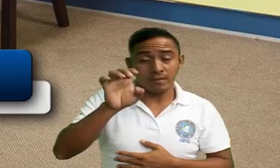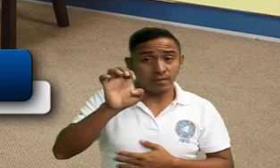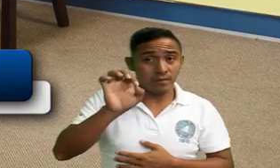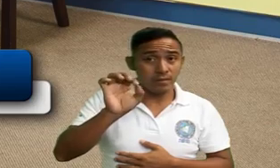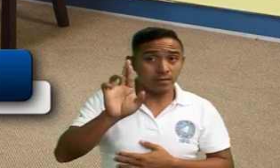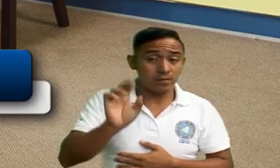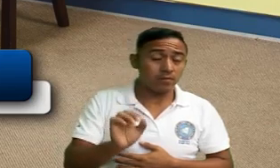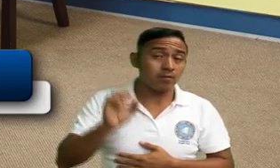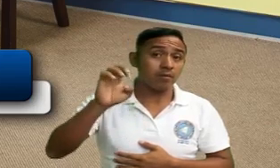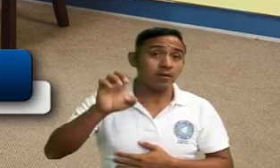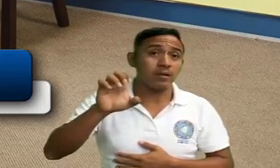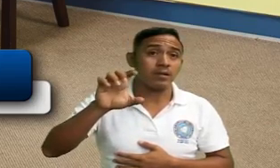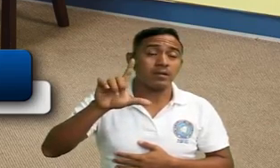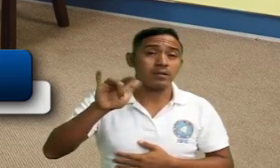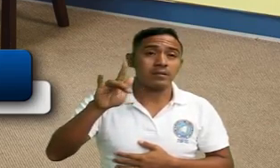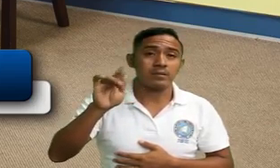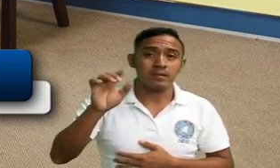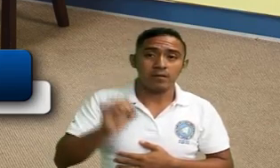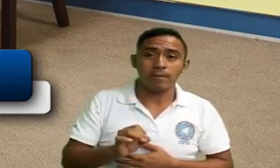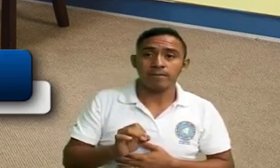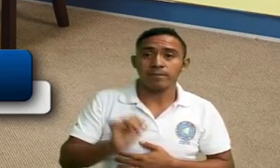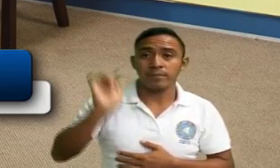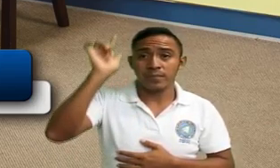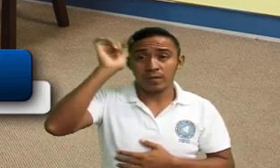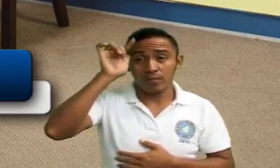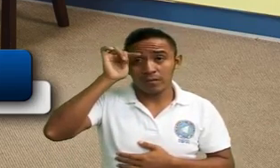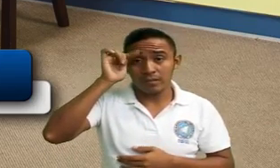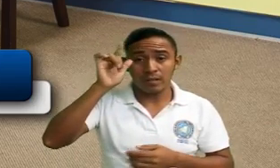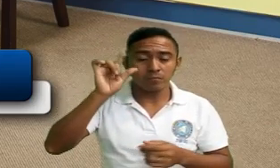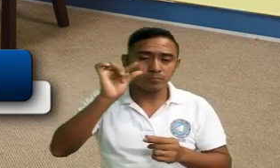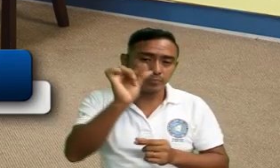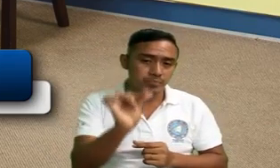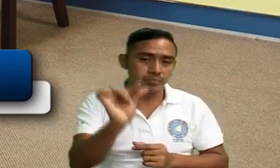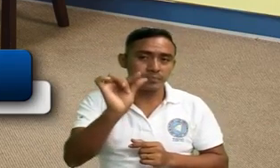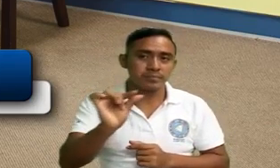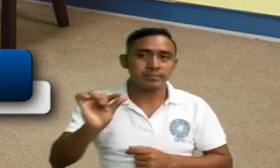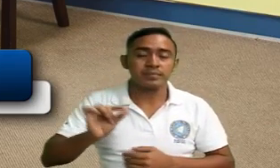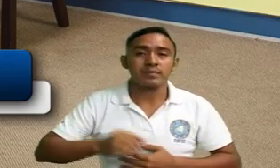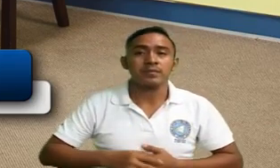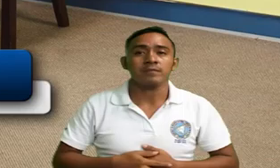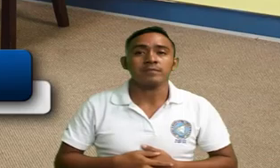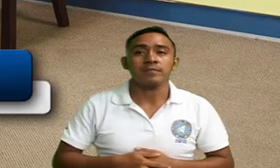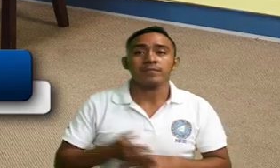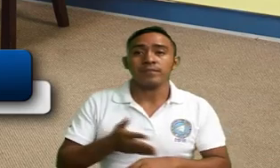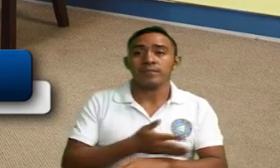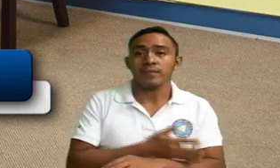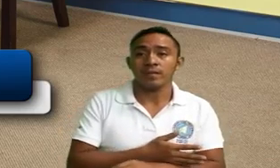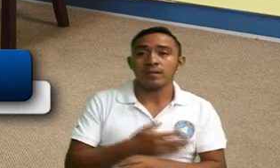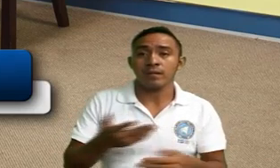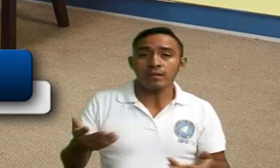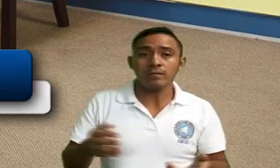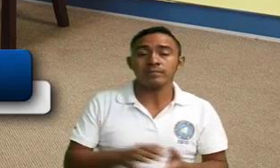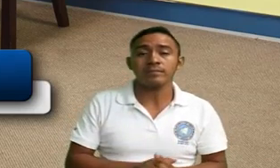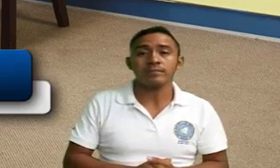hidroelectrolítico. Sí, es lo que es la disminución de la orina. Sí, pero en realidad ese punto es lo que hablábamos de la retención